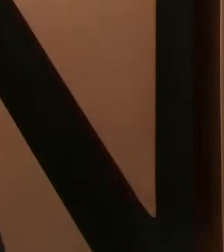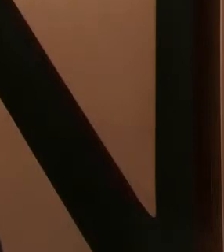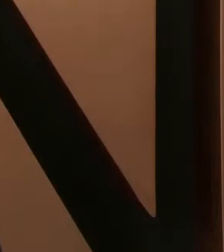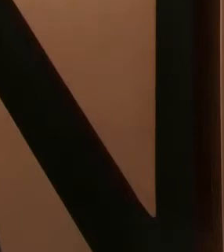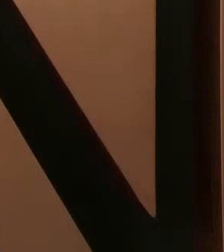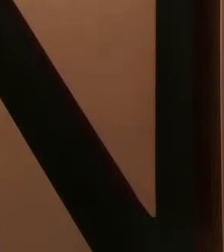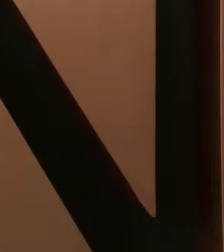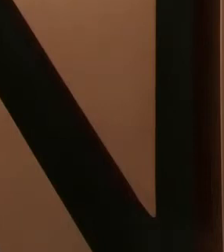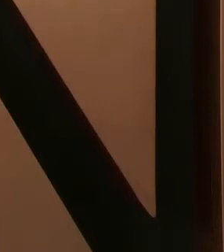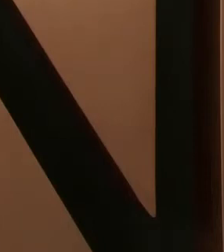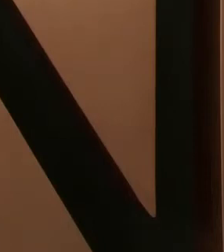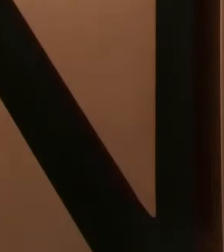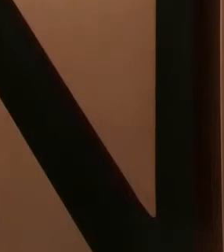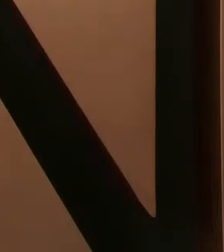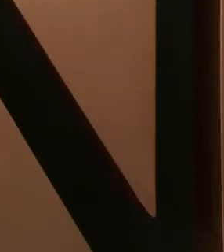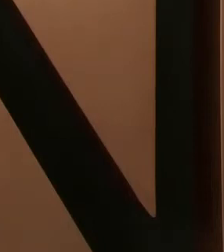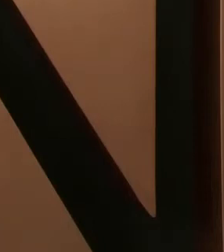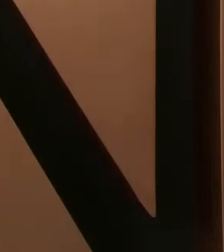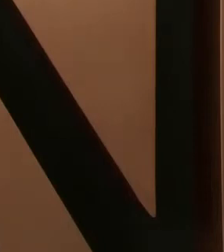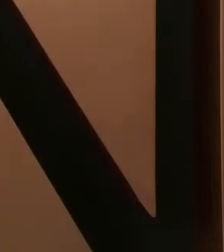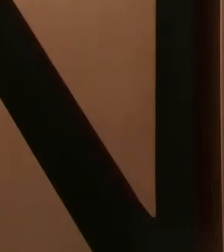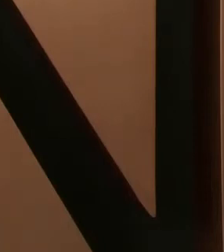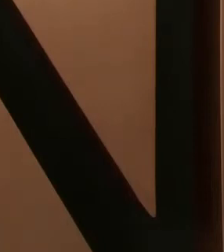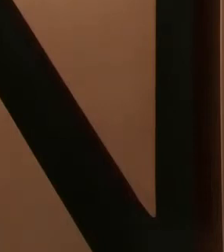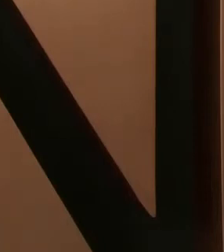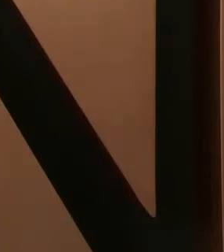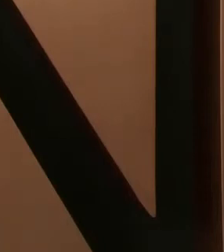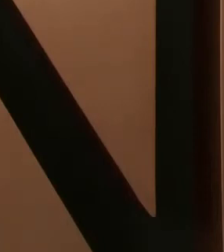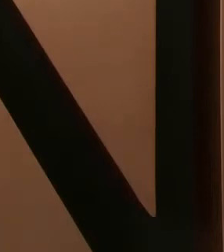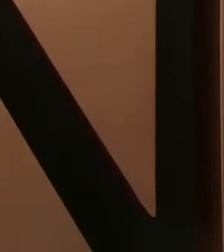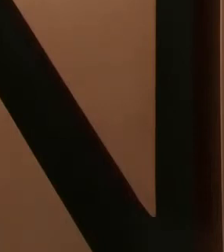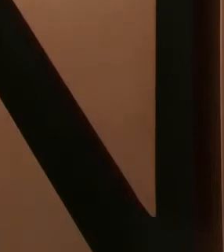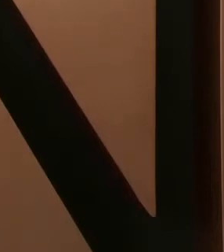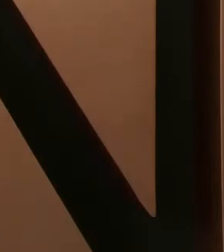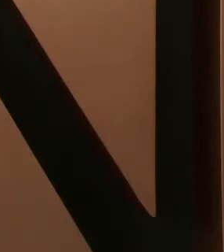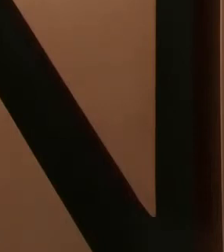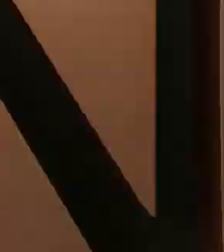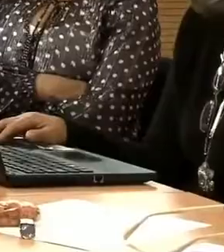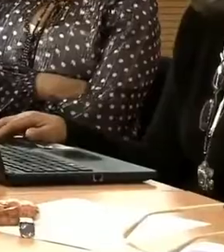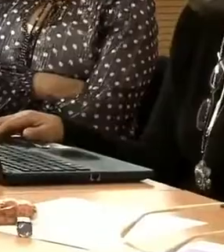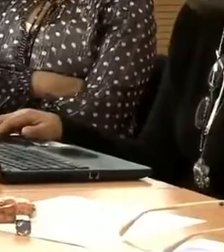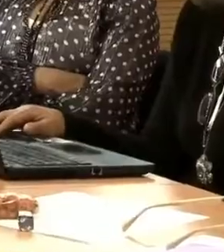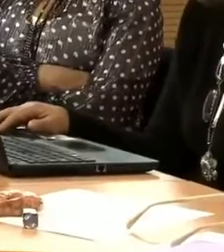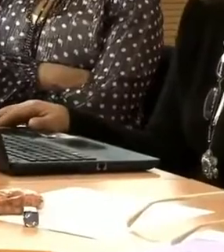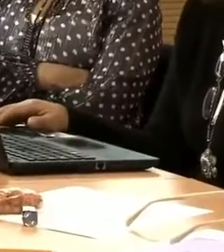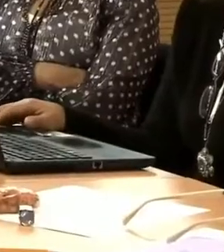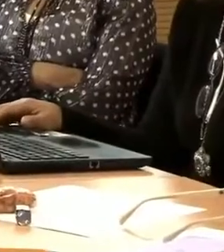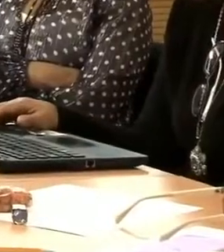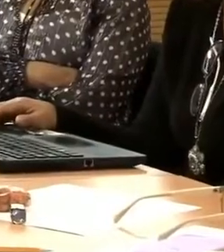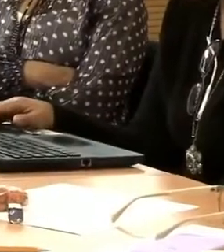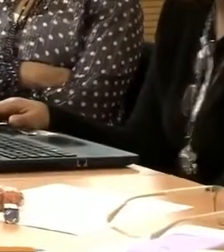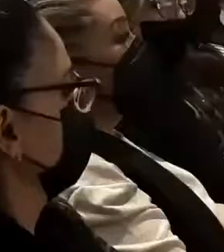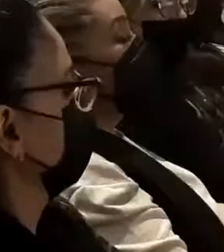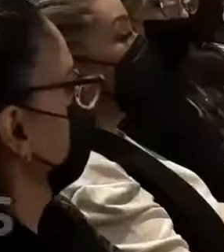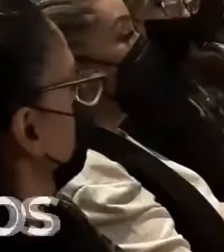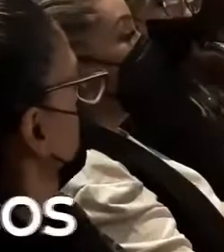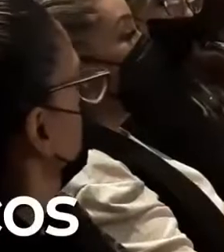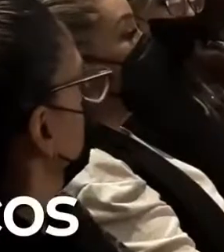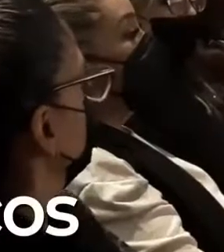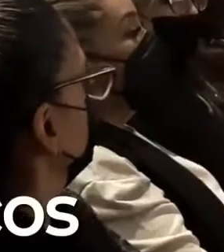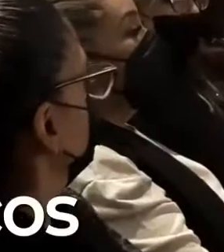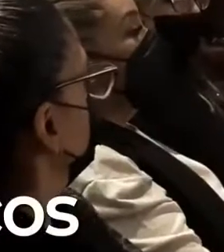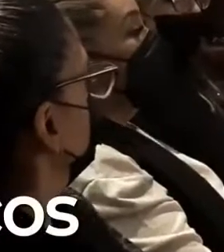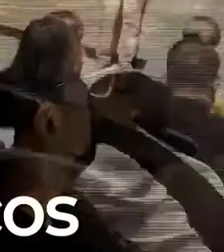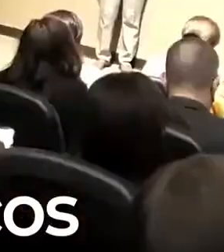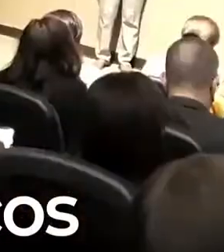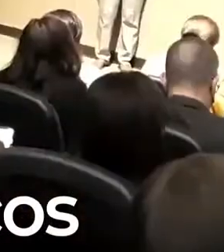como eje medular de la educación básica? Realmente es un gran logro. Para robustecer este proceso, se realizaron 5